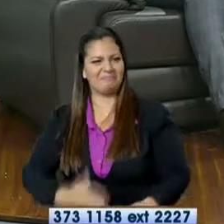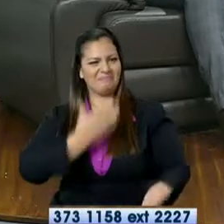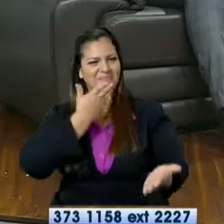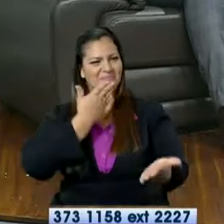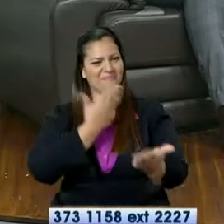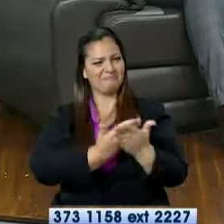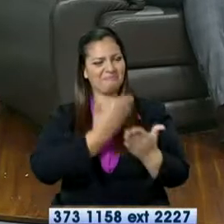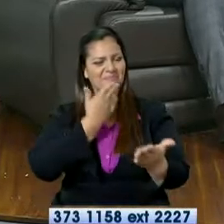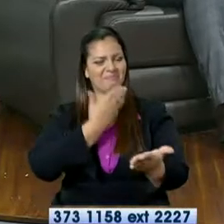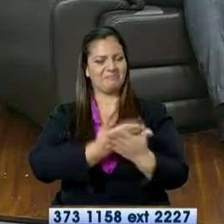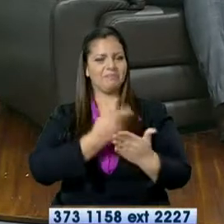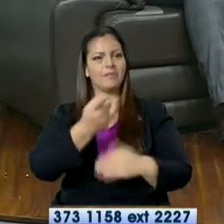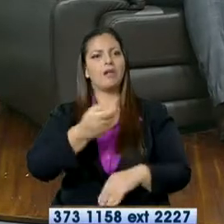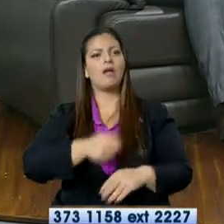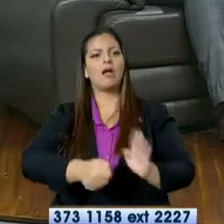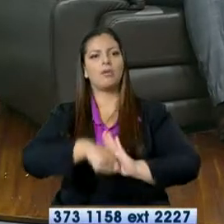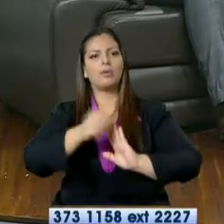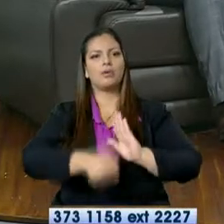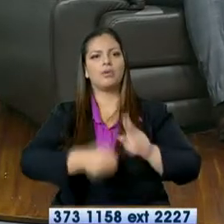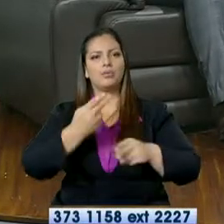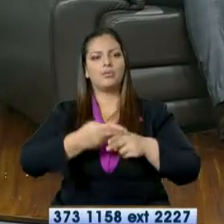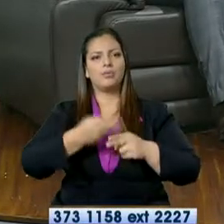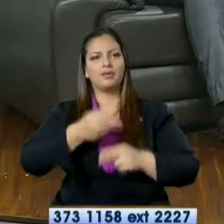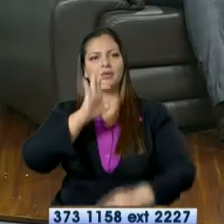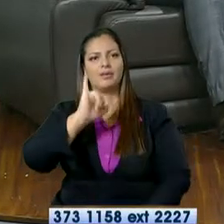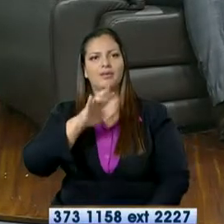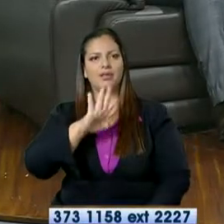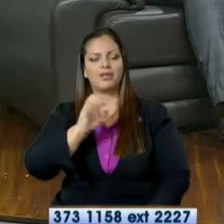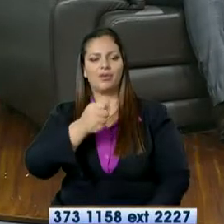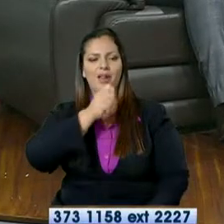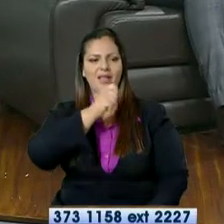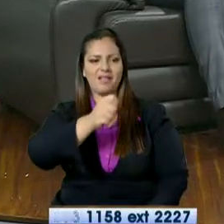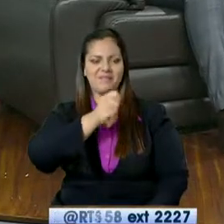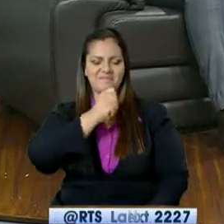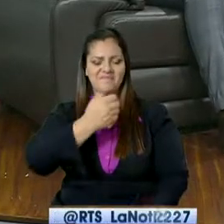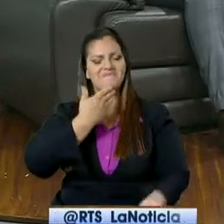de huellas agua gatito quintero aquí en estudios de rts en la noticia en la comunidad